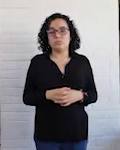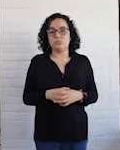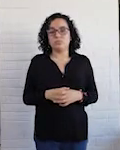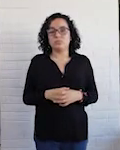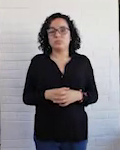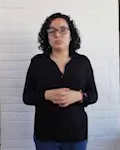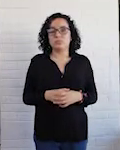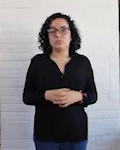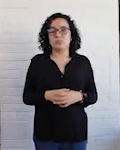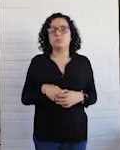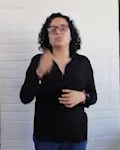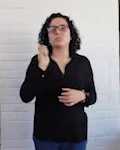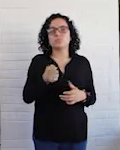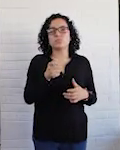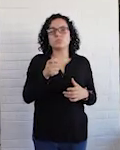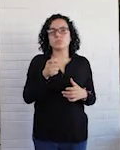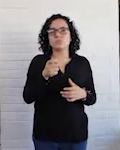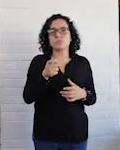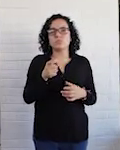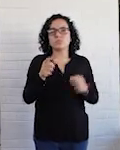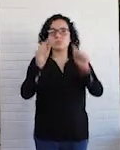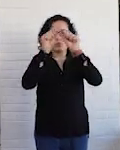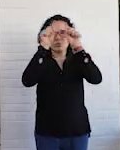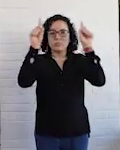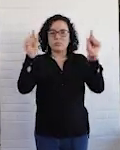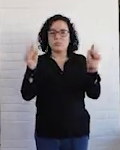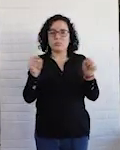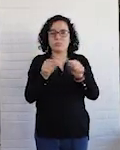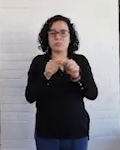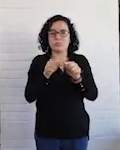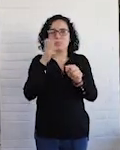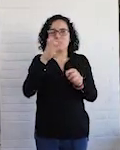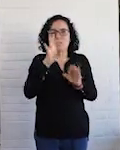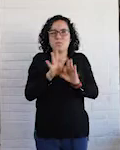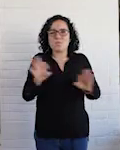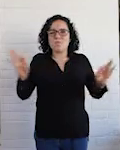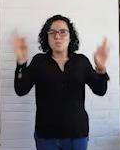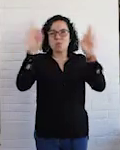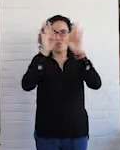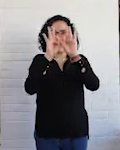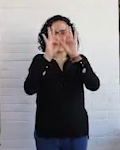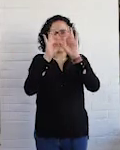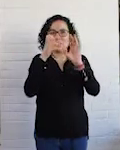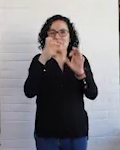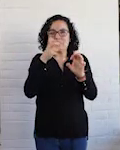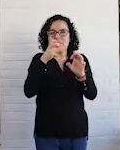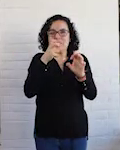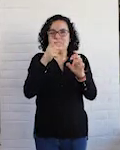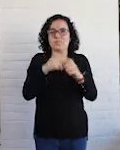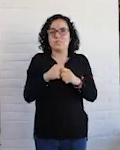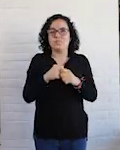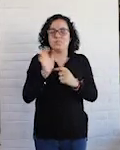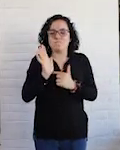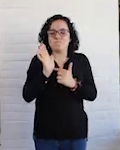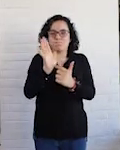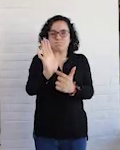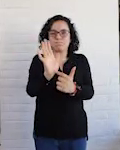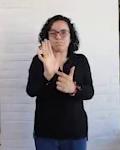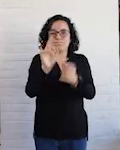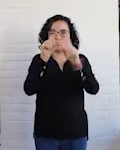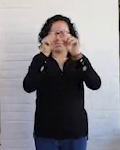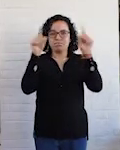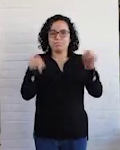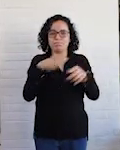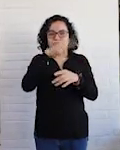tanto, el esquema fundamental, y me encanta que sea así de pedestre lo que, el dibujo que les estoy enseñando,